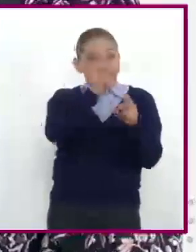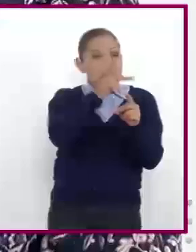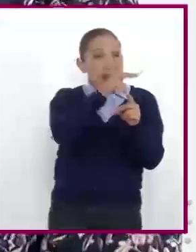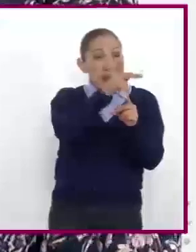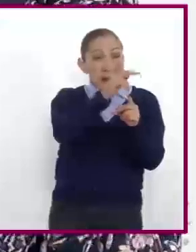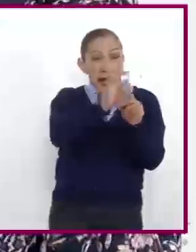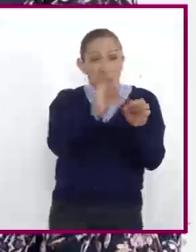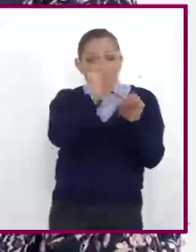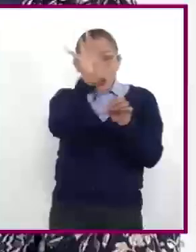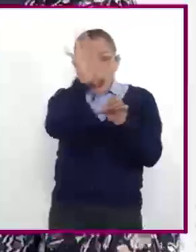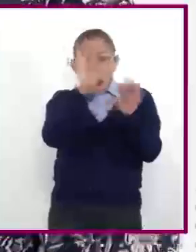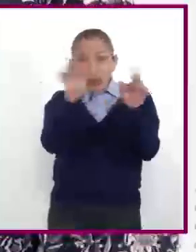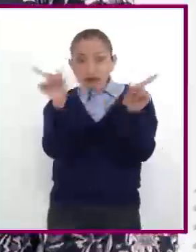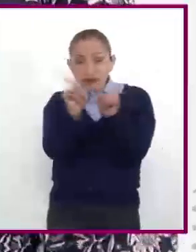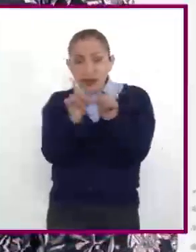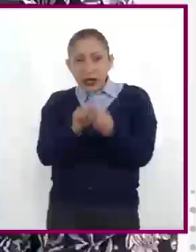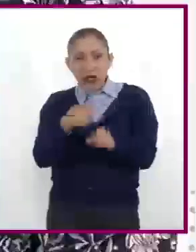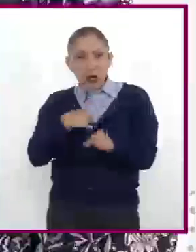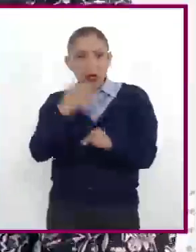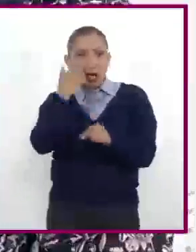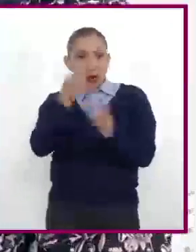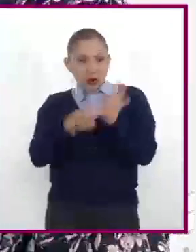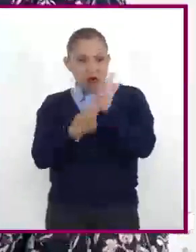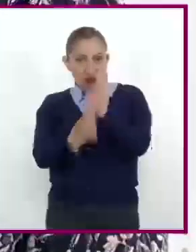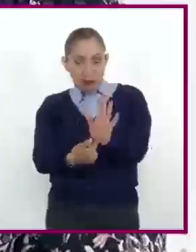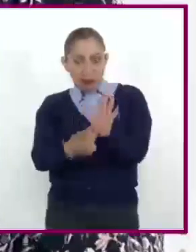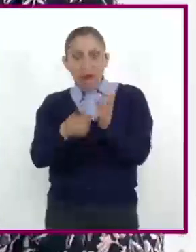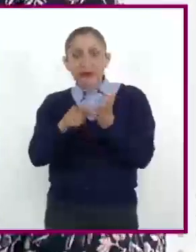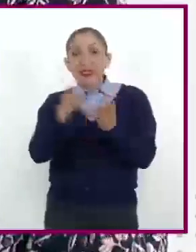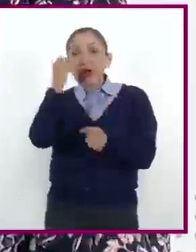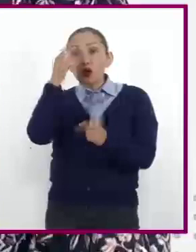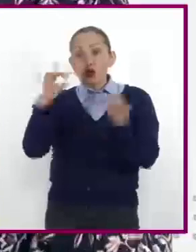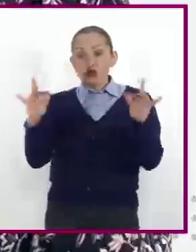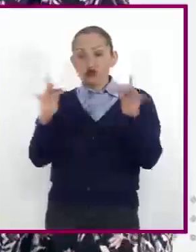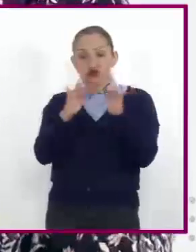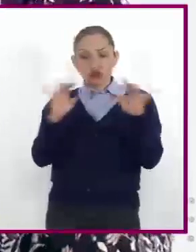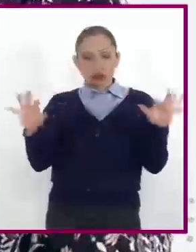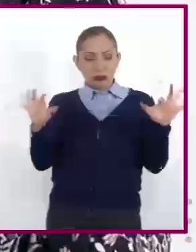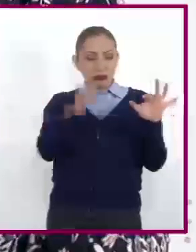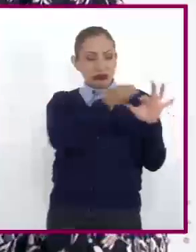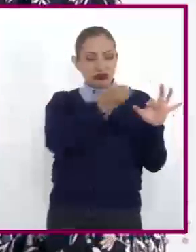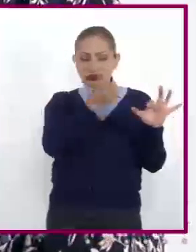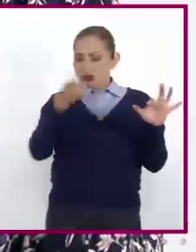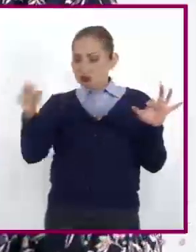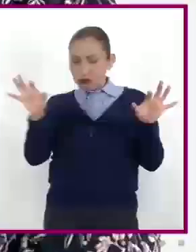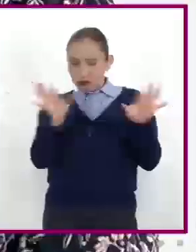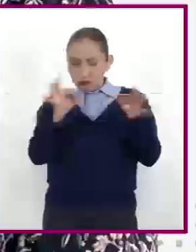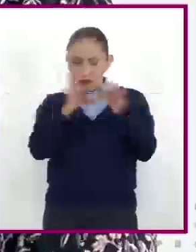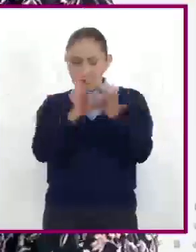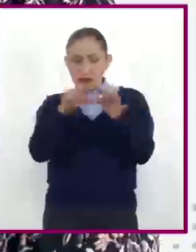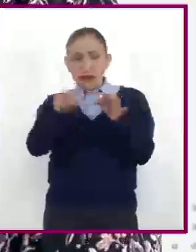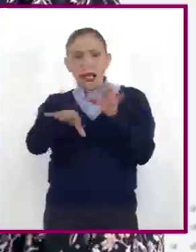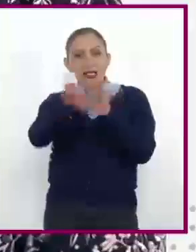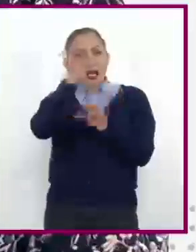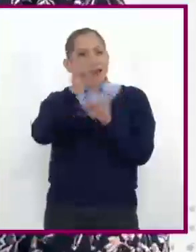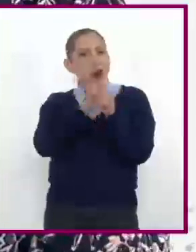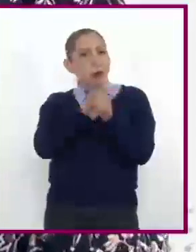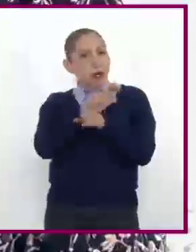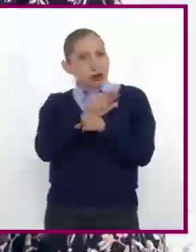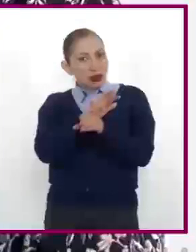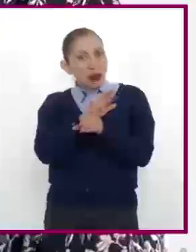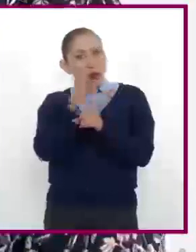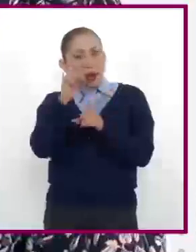palabras clave que resuman mejor lo que se busca y de algunos conectores para relacionarlas que faciliten la selección de